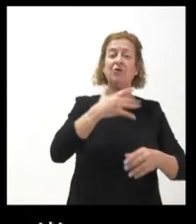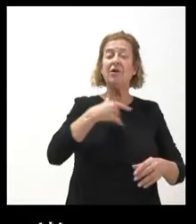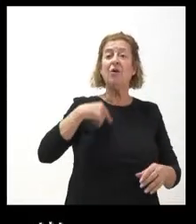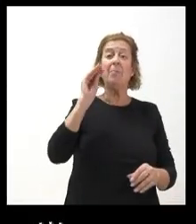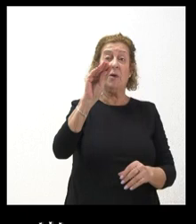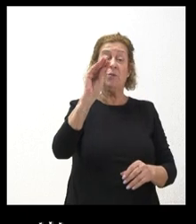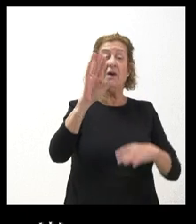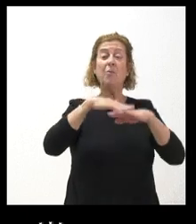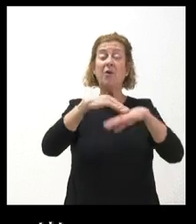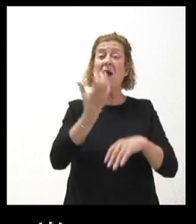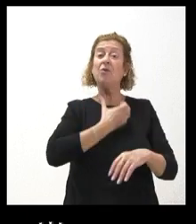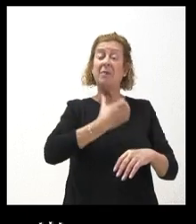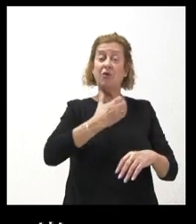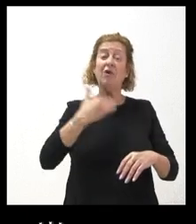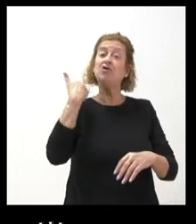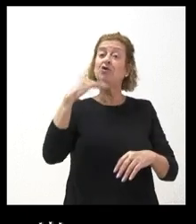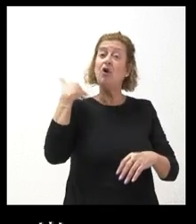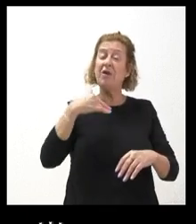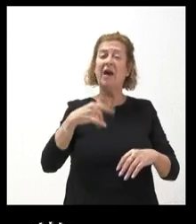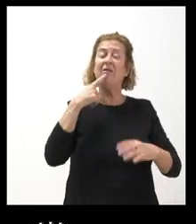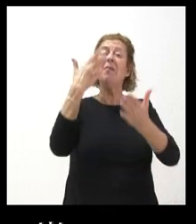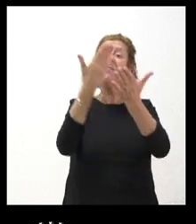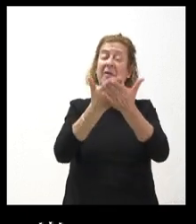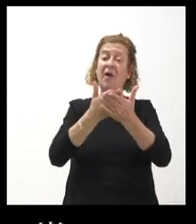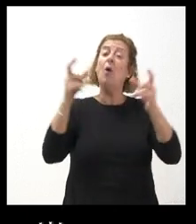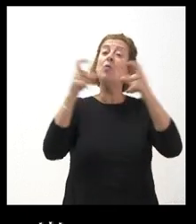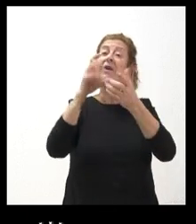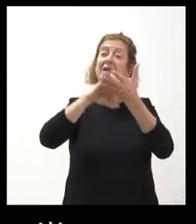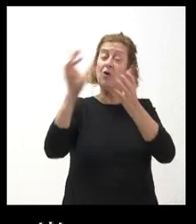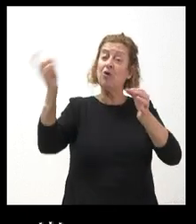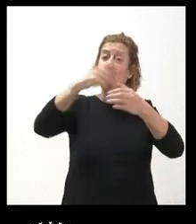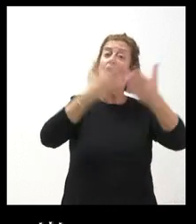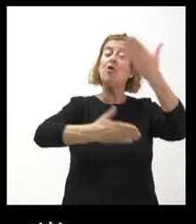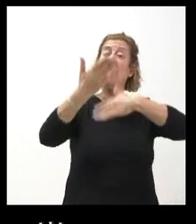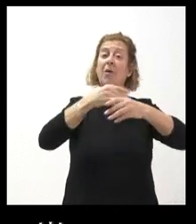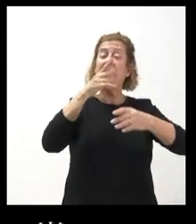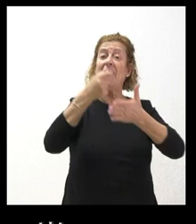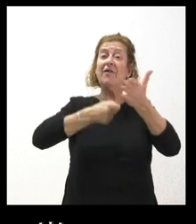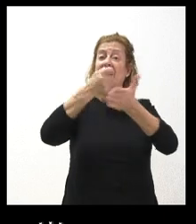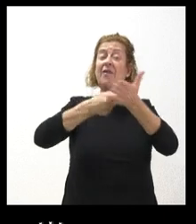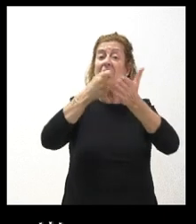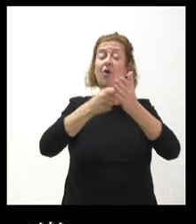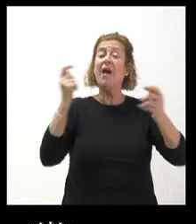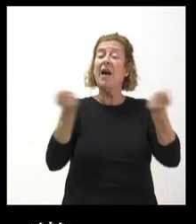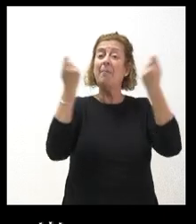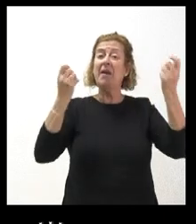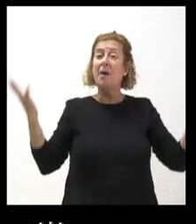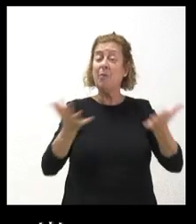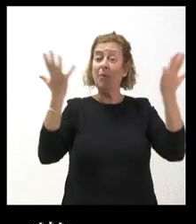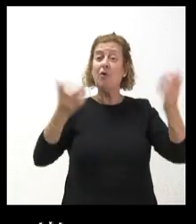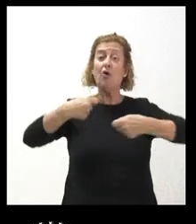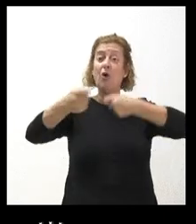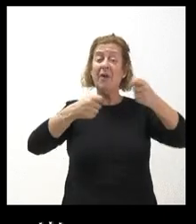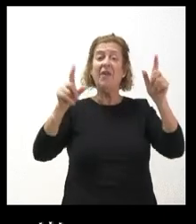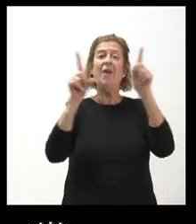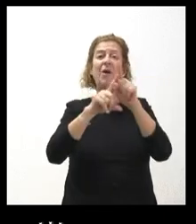porque el ayuntamiento de Soria ha pedido que la junta se involucre y colabora en la financiación de campañas de promoción comercial como son los sori